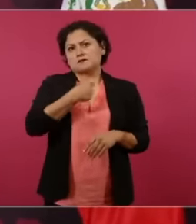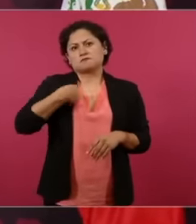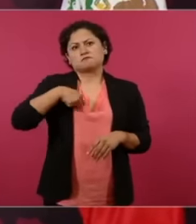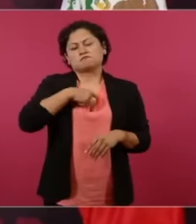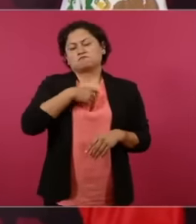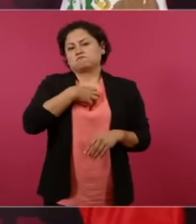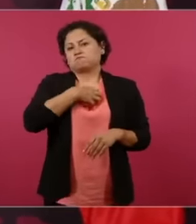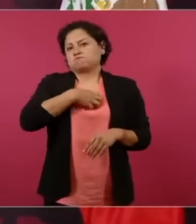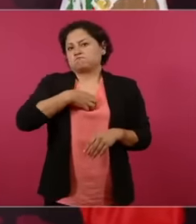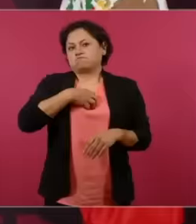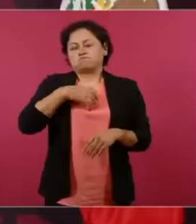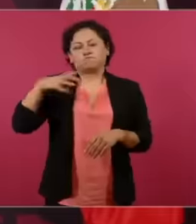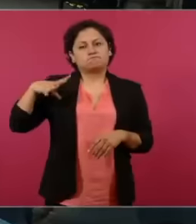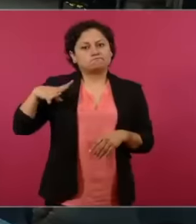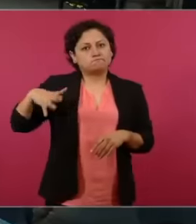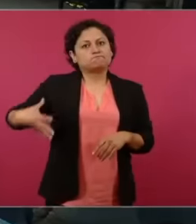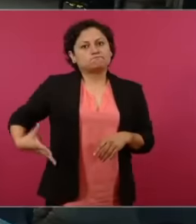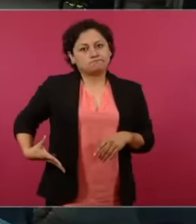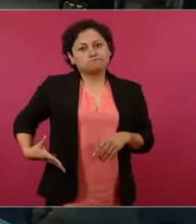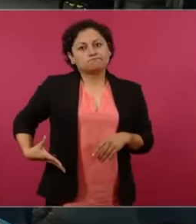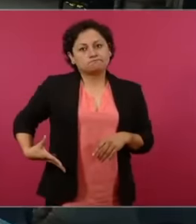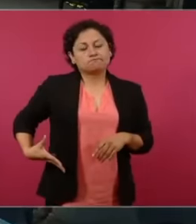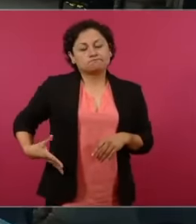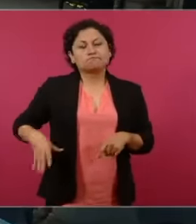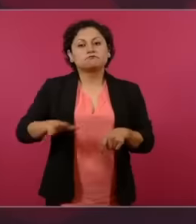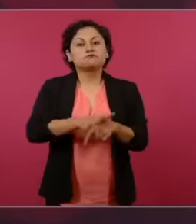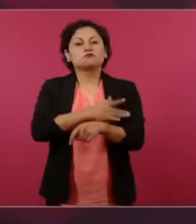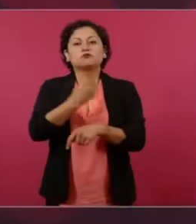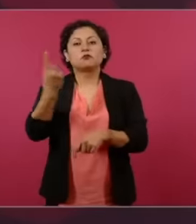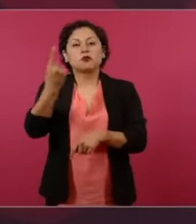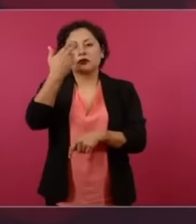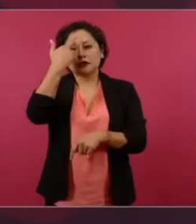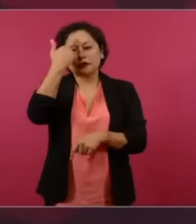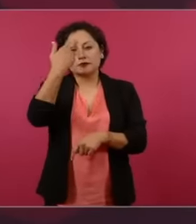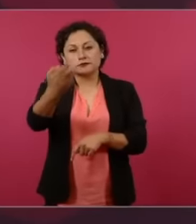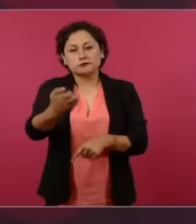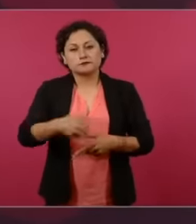como otros, porque